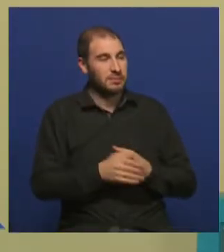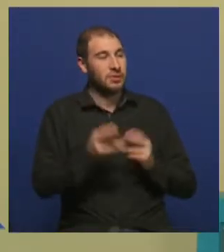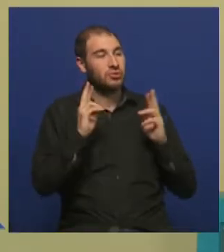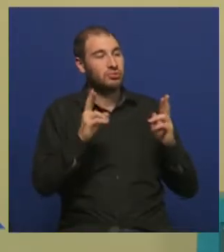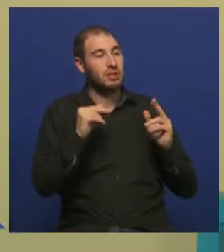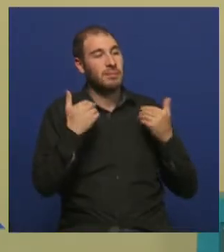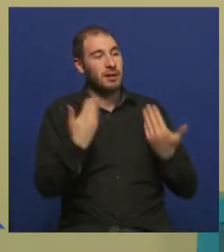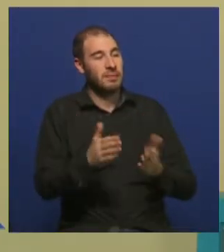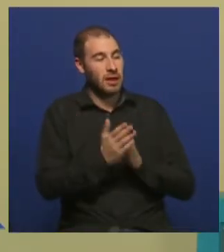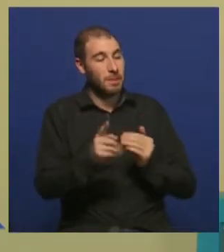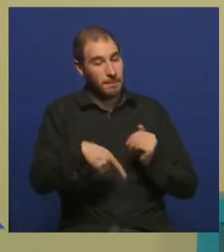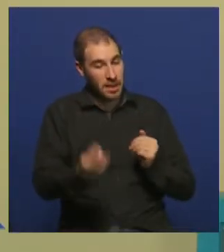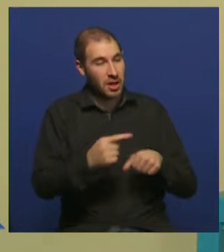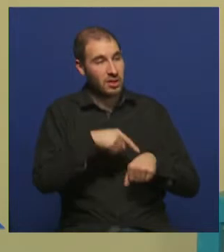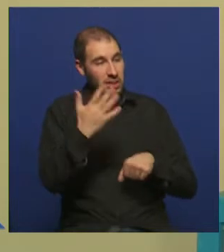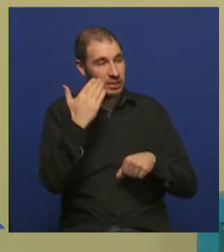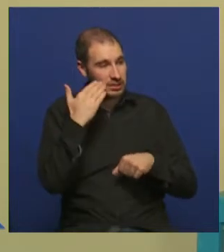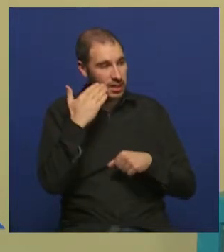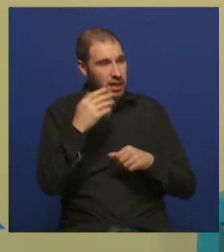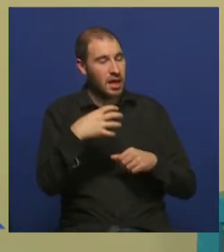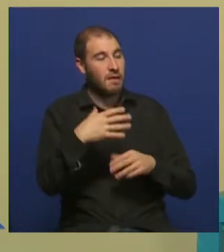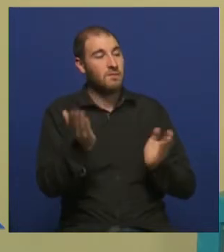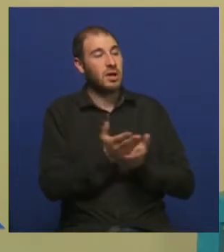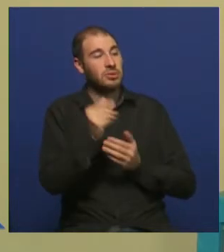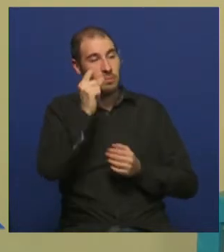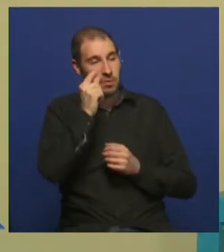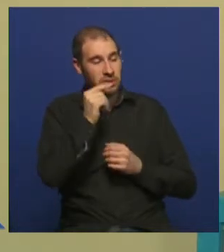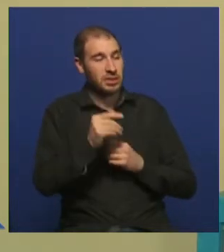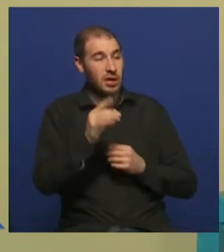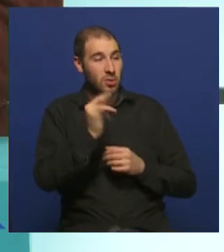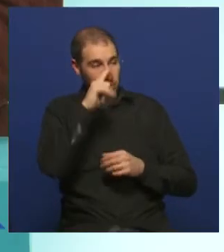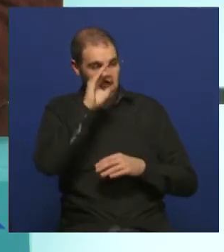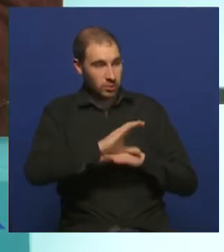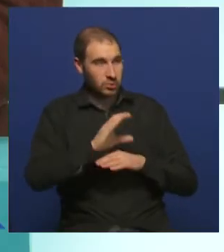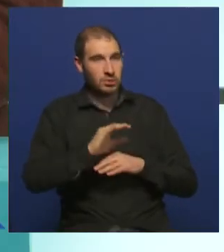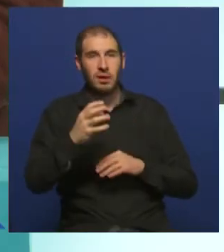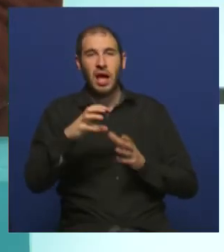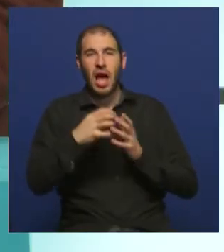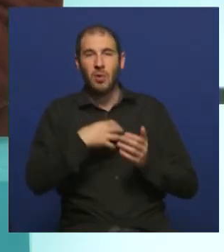la presentación del libro. Mañana a las 5 de la tarde en la Facultad de Ciencias Políticas de la UNCUYO. ¿Es así? Aula